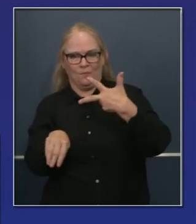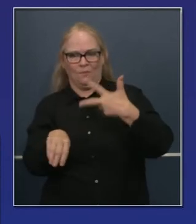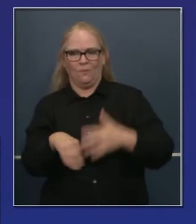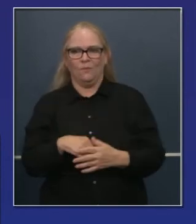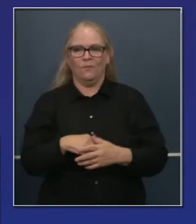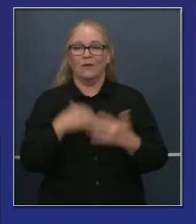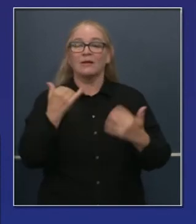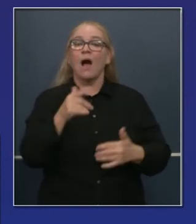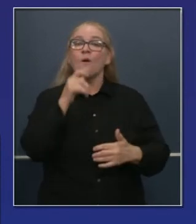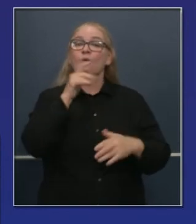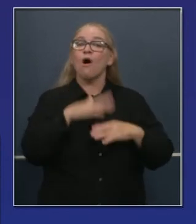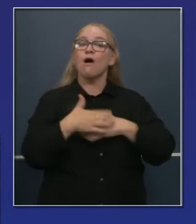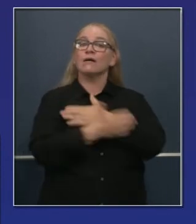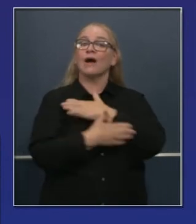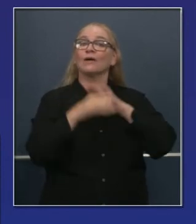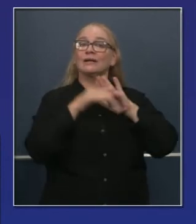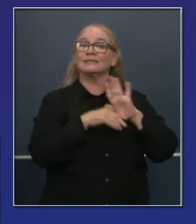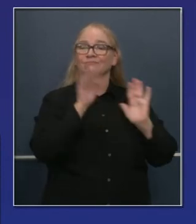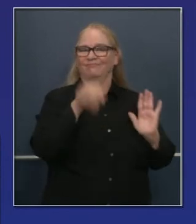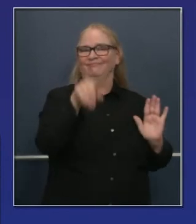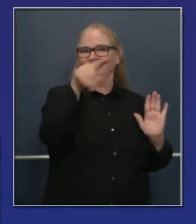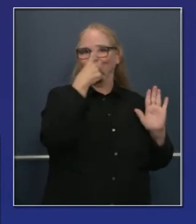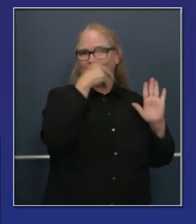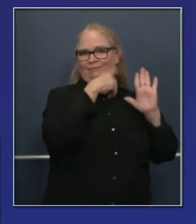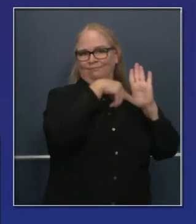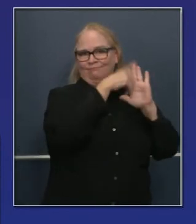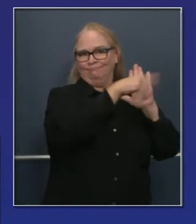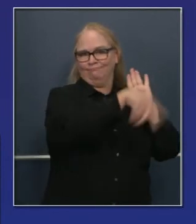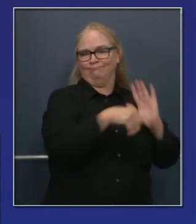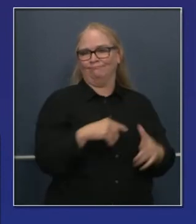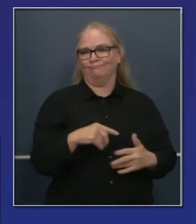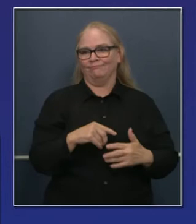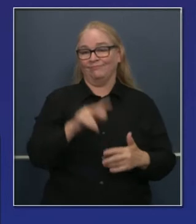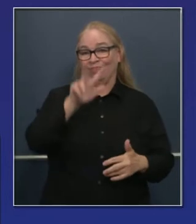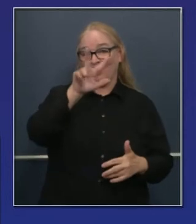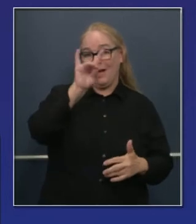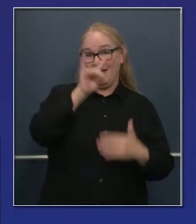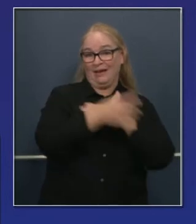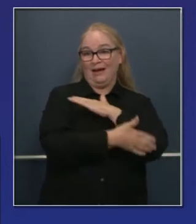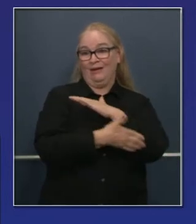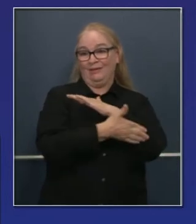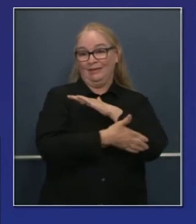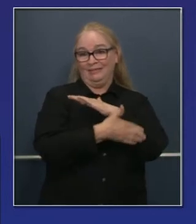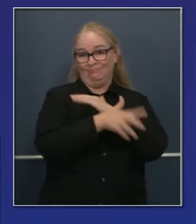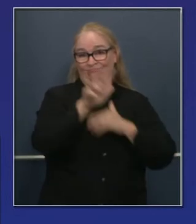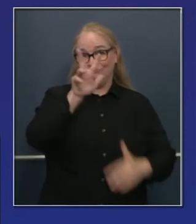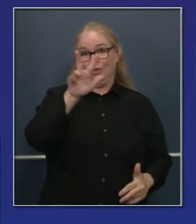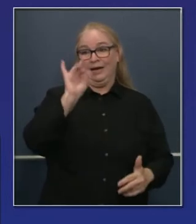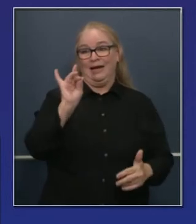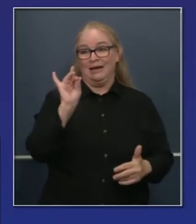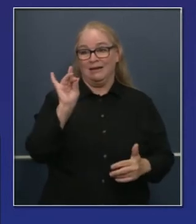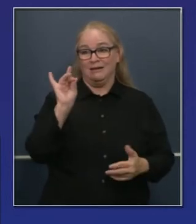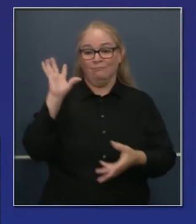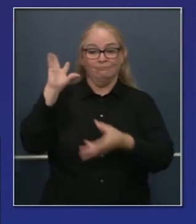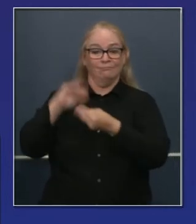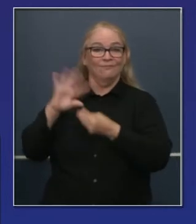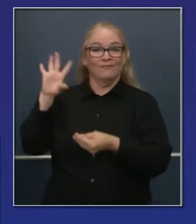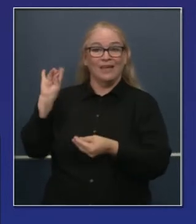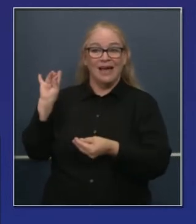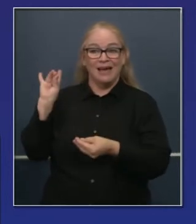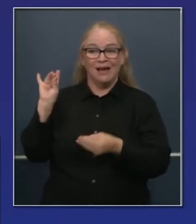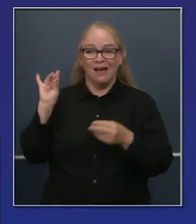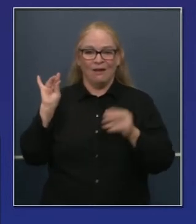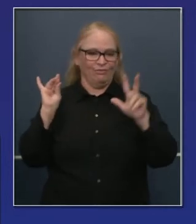condados siendo monitoreados el 3 de agosto les montamos la lista estos son los 38 condados de 58 condados incluidos en la